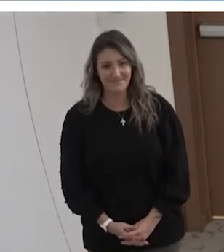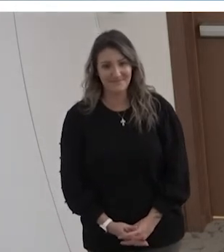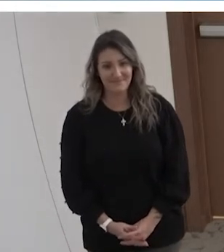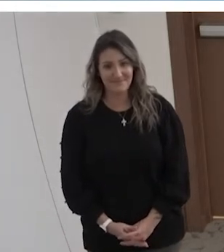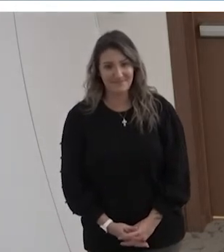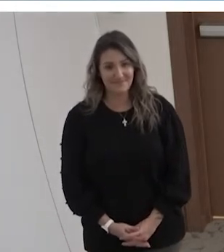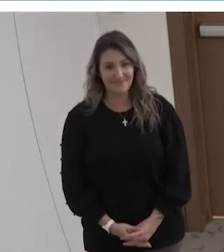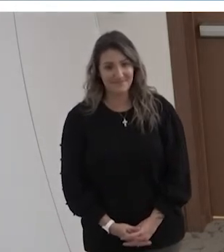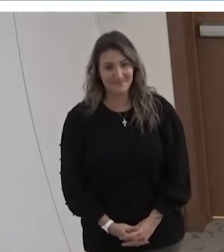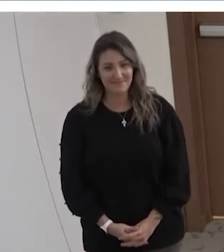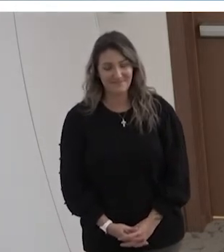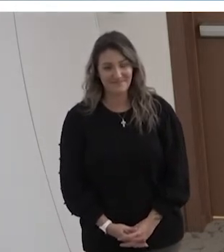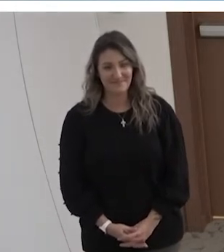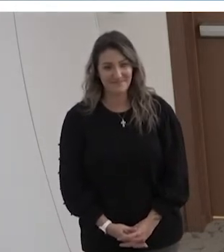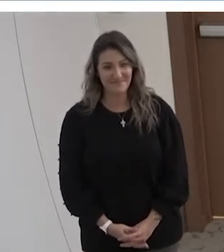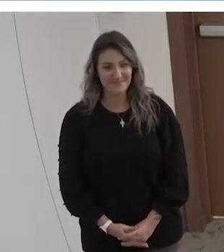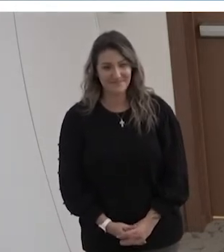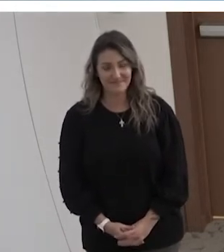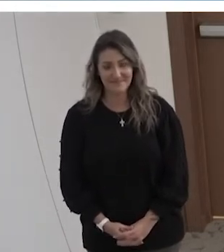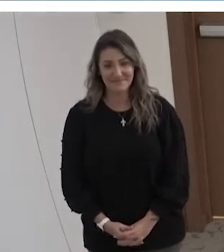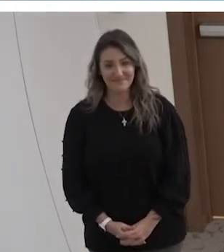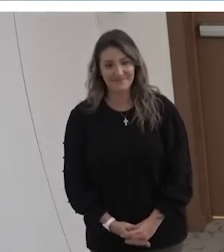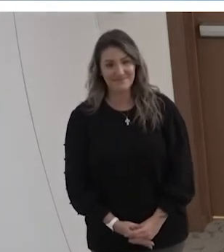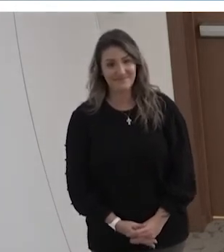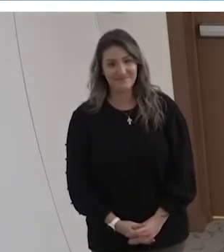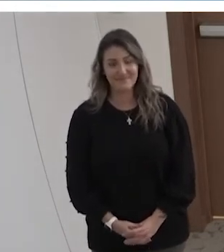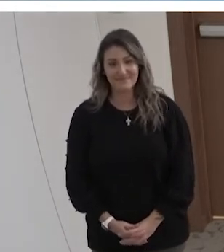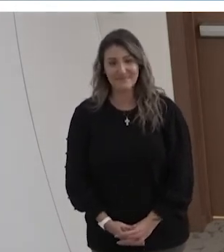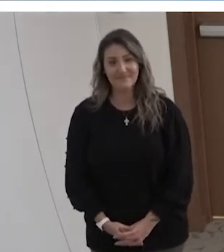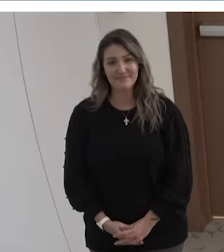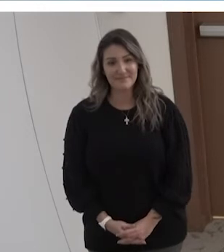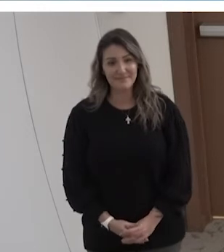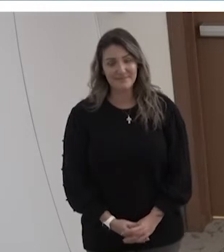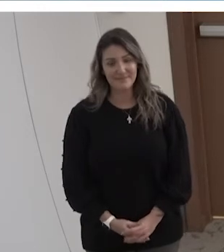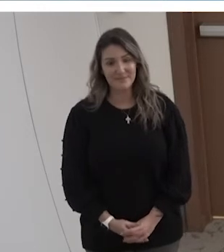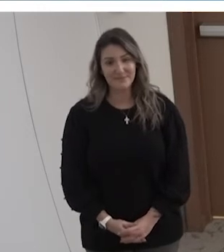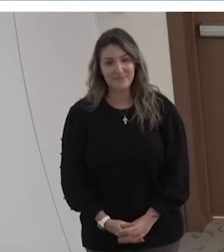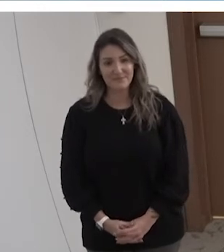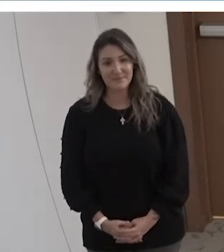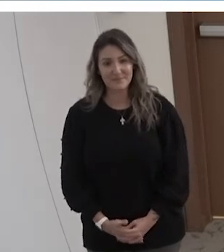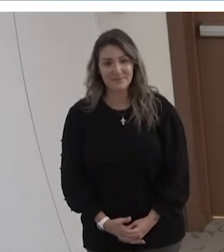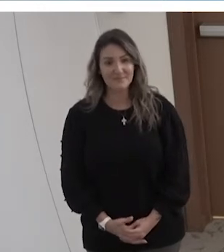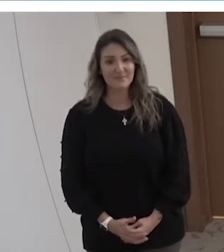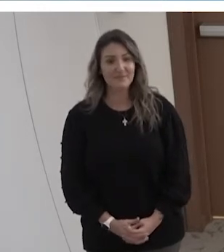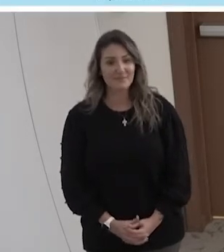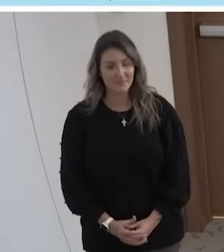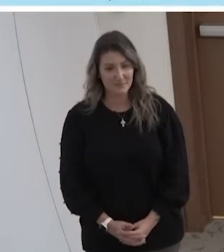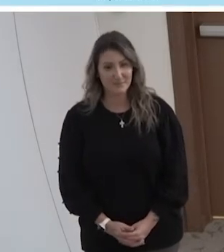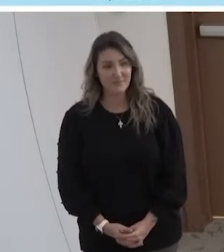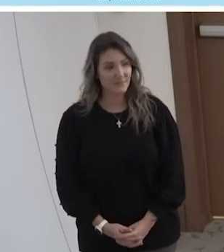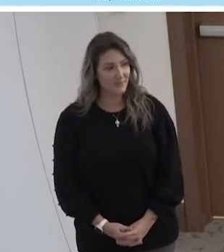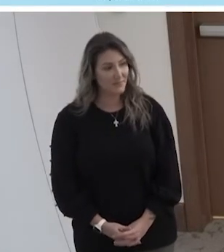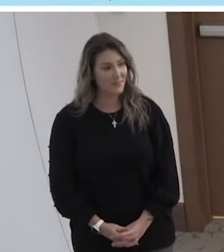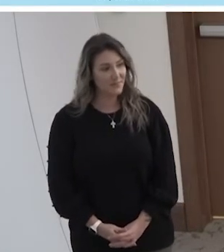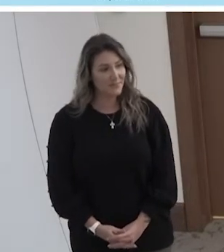se vacuna tiene unas 10 veces más de posibilidad de no morir con el COVID.